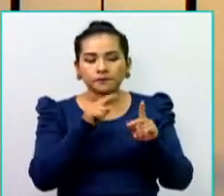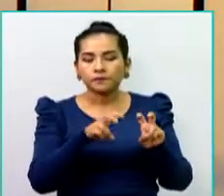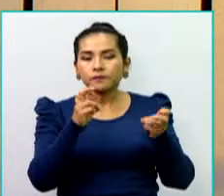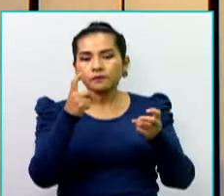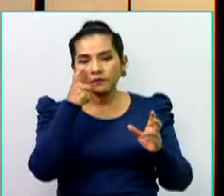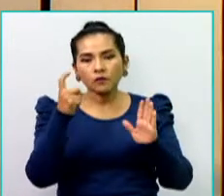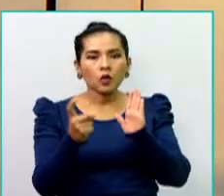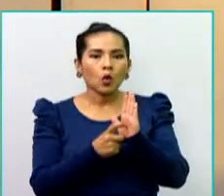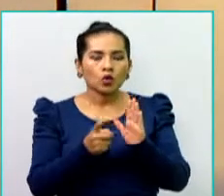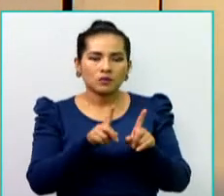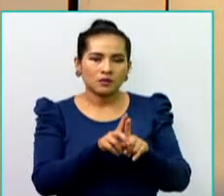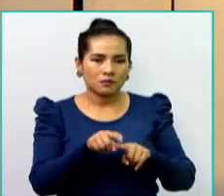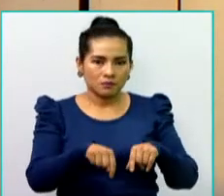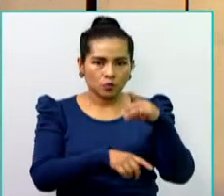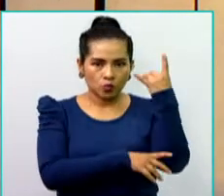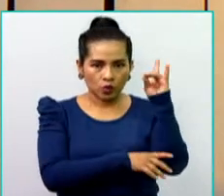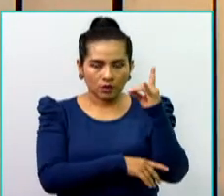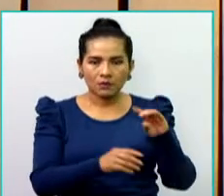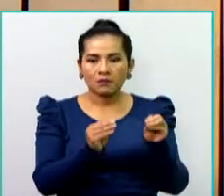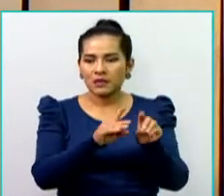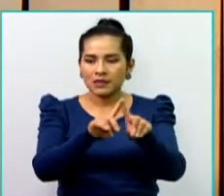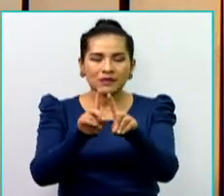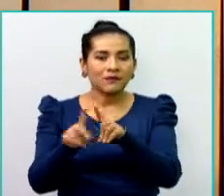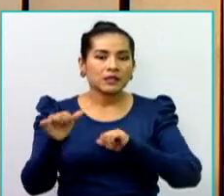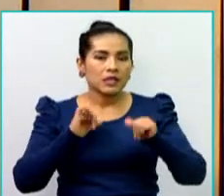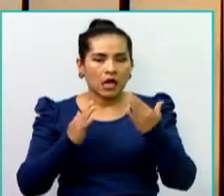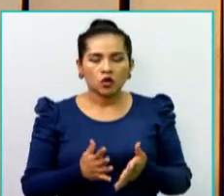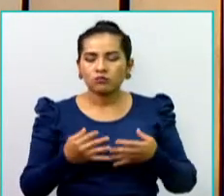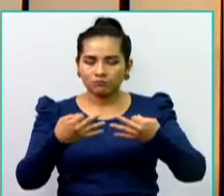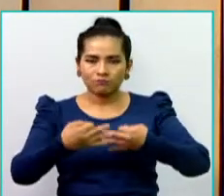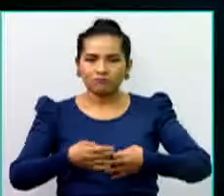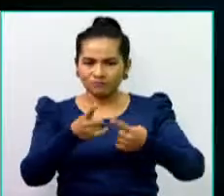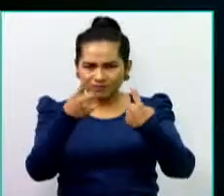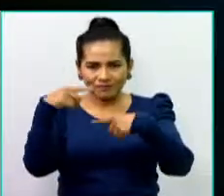Gori Patiño y bueno, Pedro Grossman, así que vayan a verlo. Realmente vale la pena.